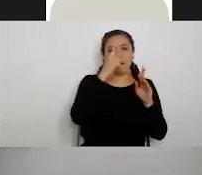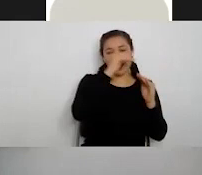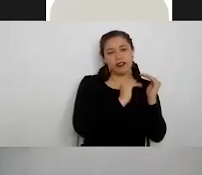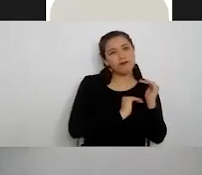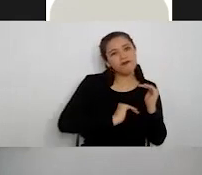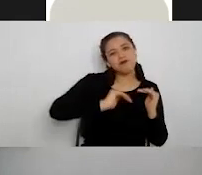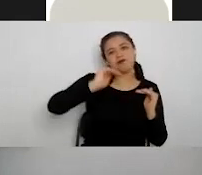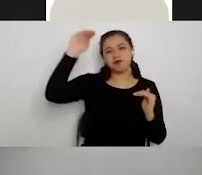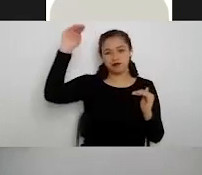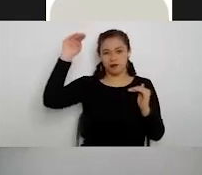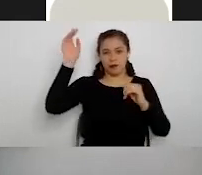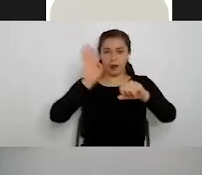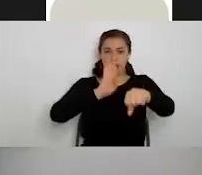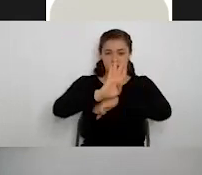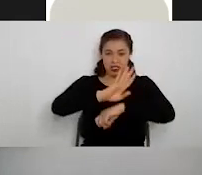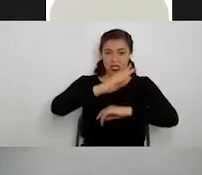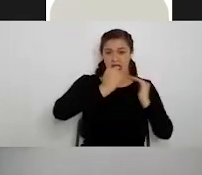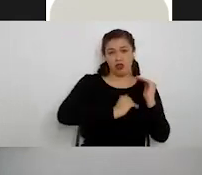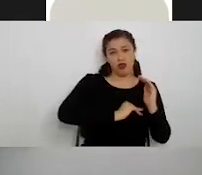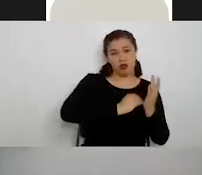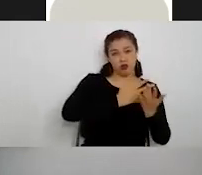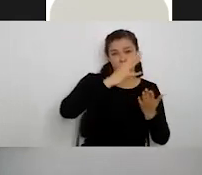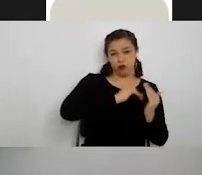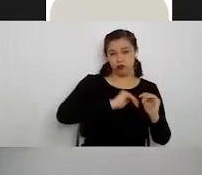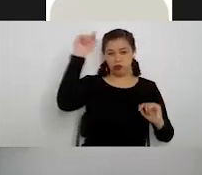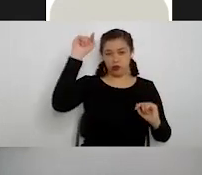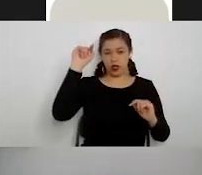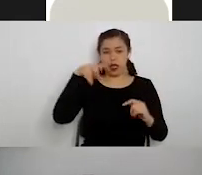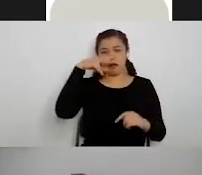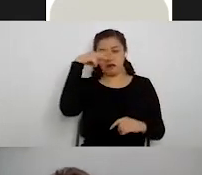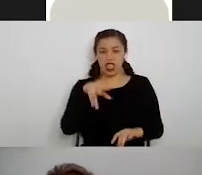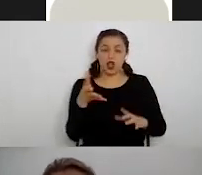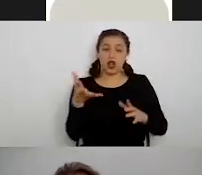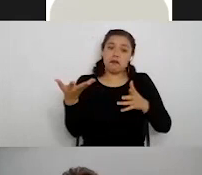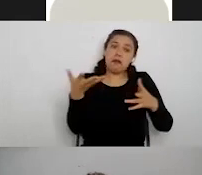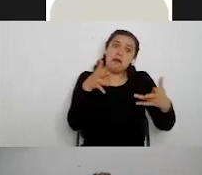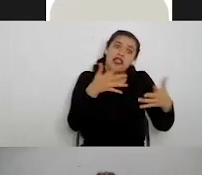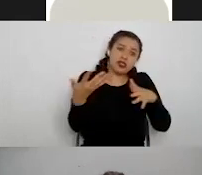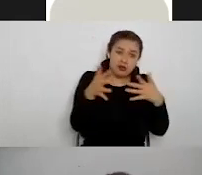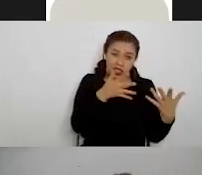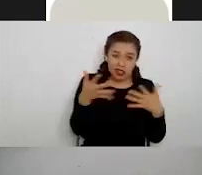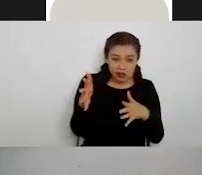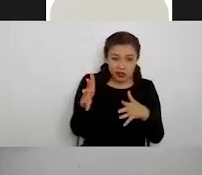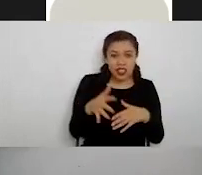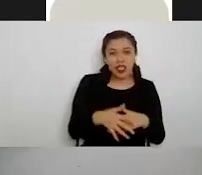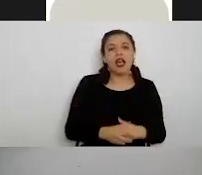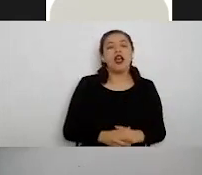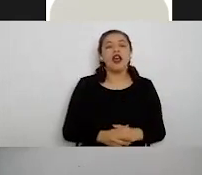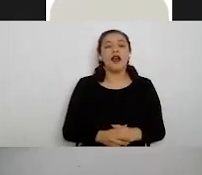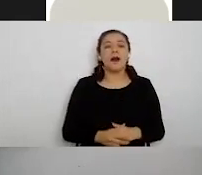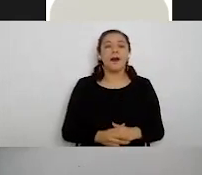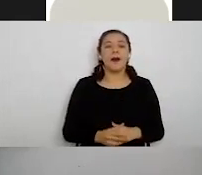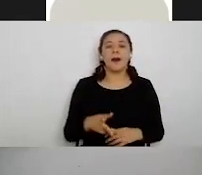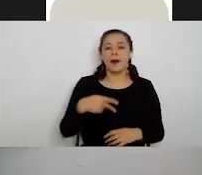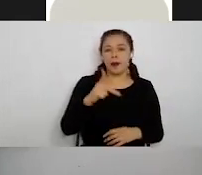sido extremadamente violento, México está como en un punto intermedio, pero es algo que también, si